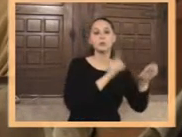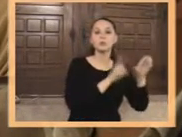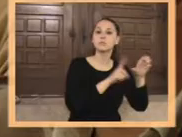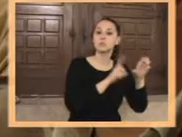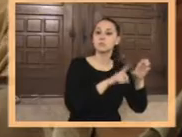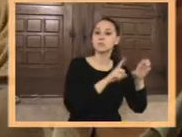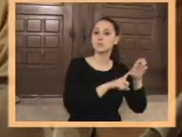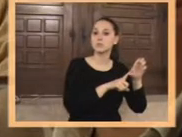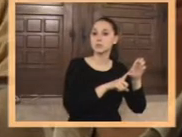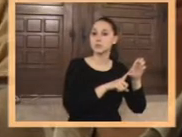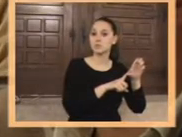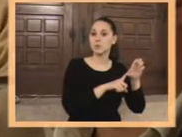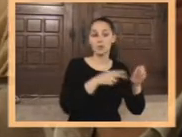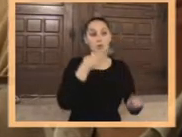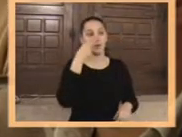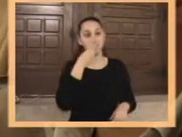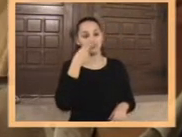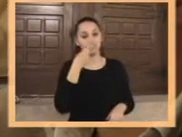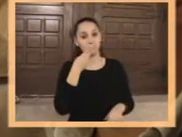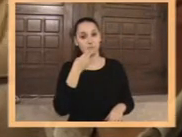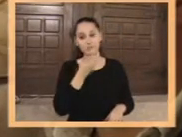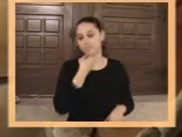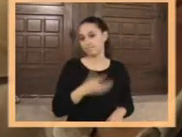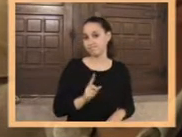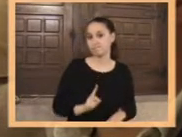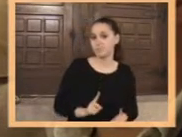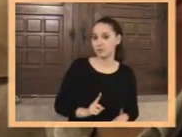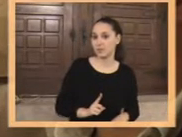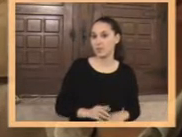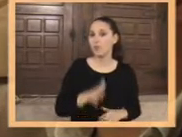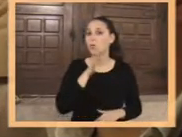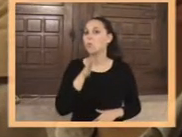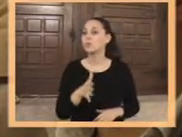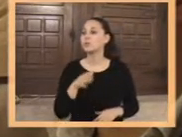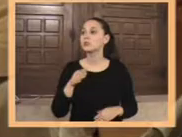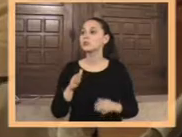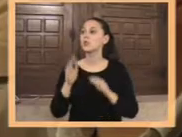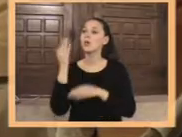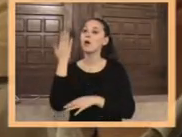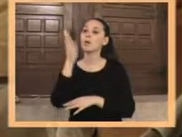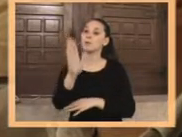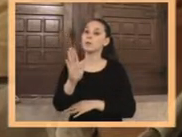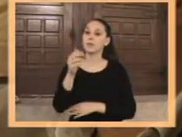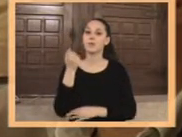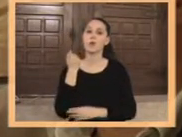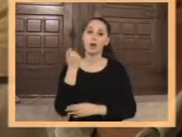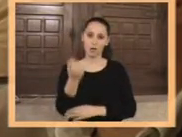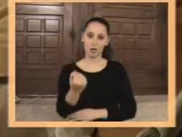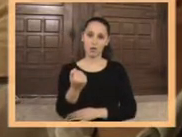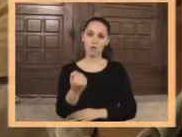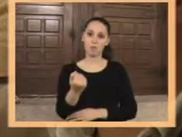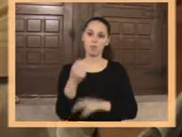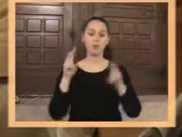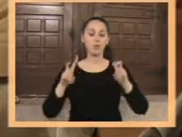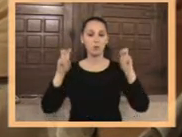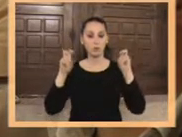pues contraviene los intereses de Plasencia. Por lo tanto, apoyaremos la moción en el aspecto económico,